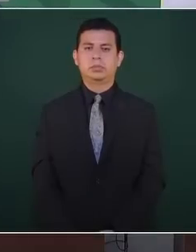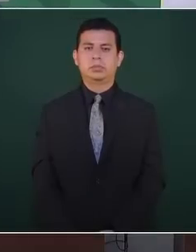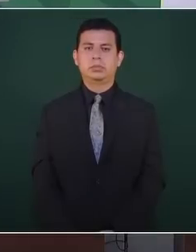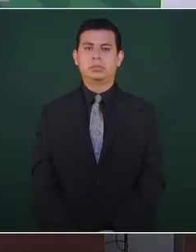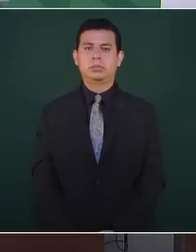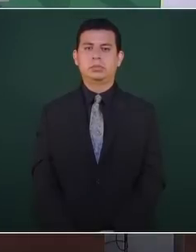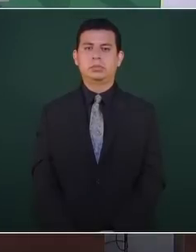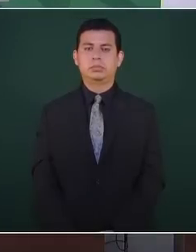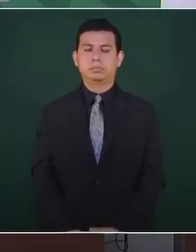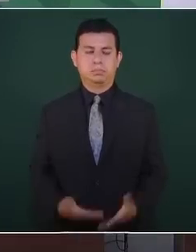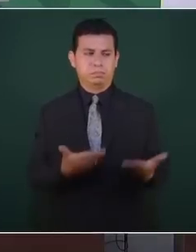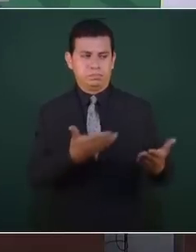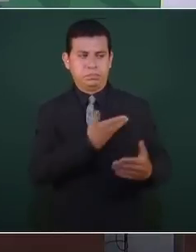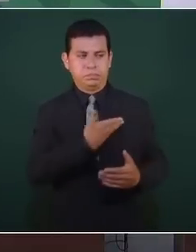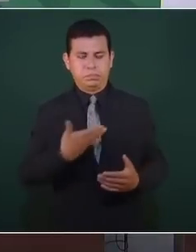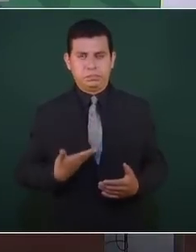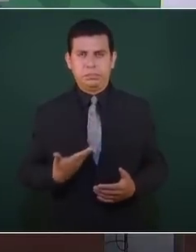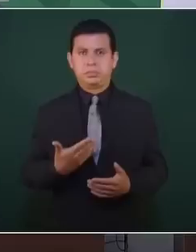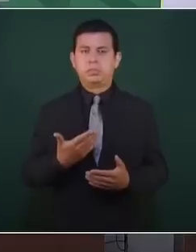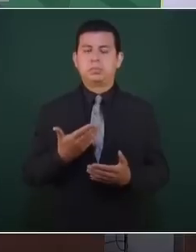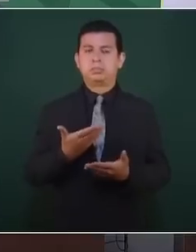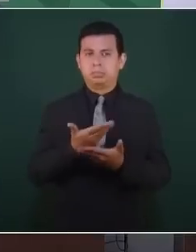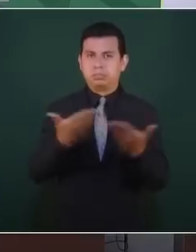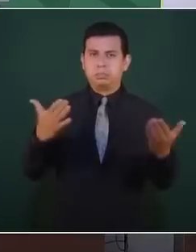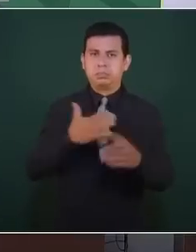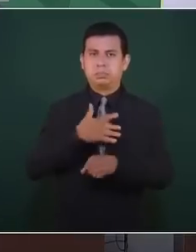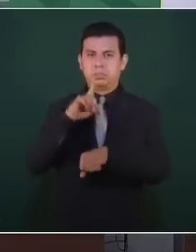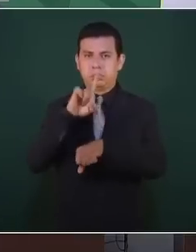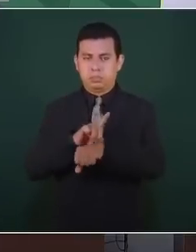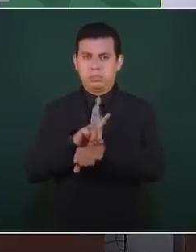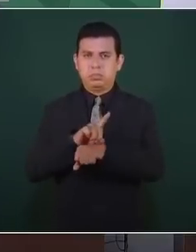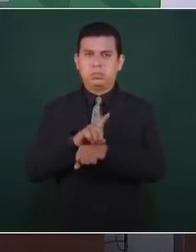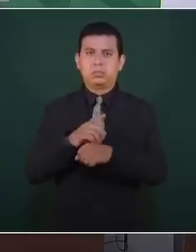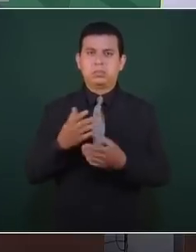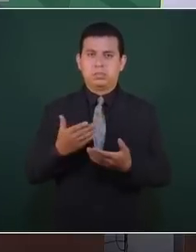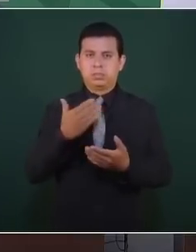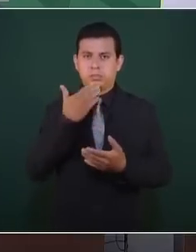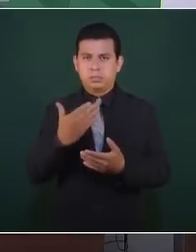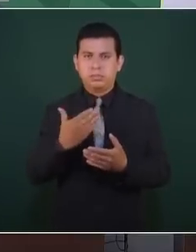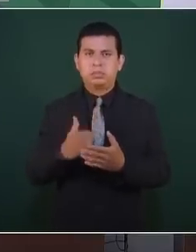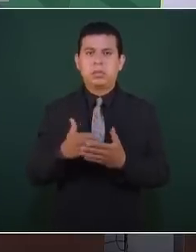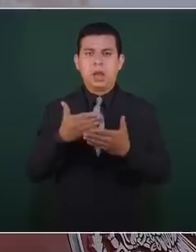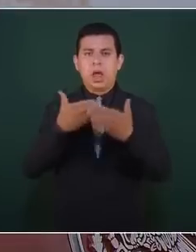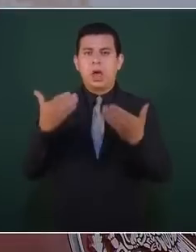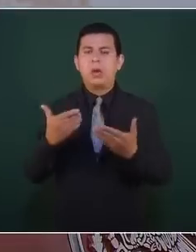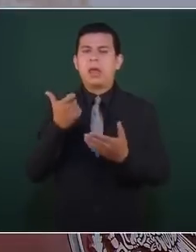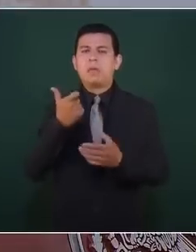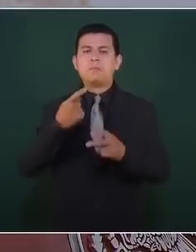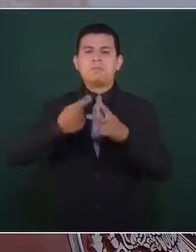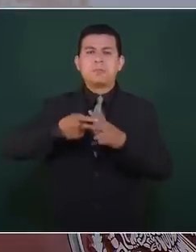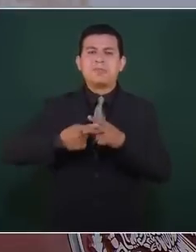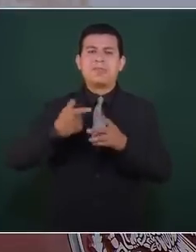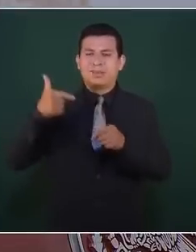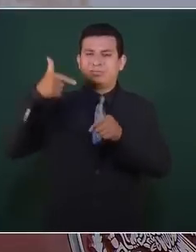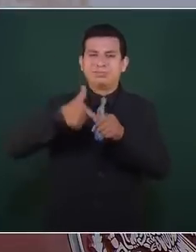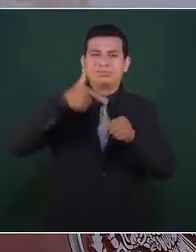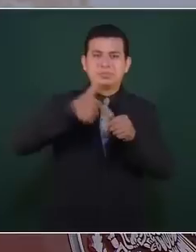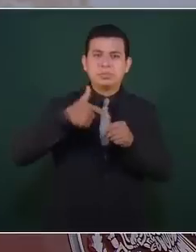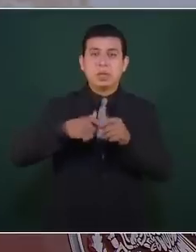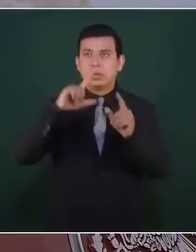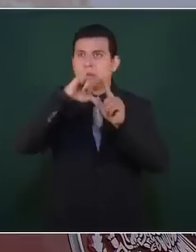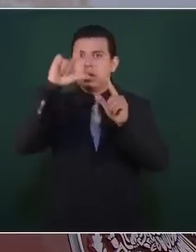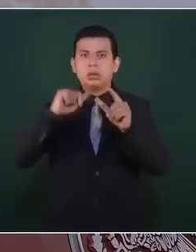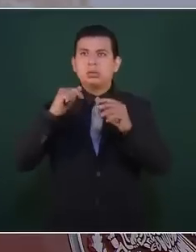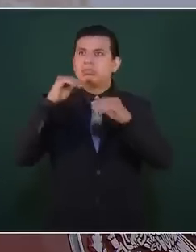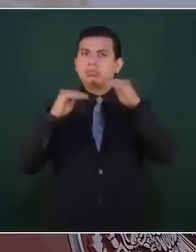Buenos días, señor presidente. Buenos días a todas y a todos ustedes, quienes quieren en el precio de los combustibles, los precios promedios nacionales para